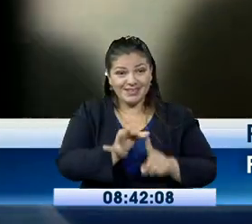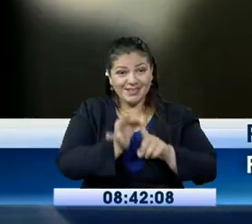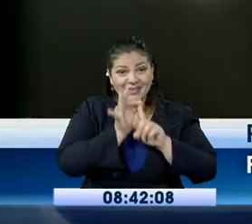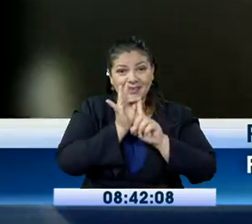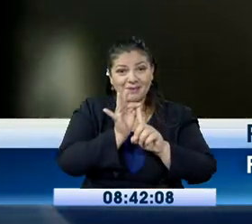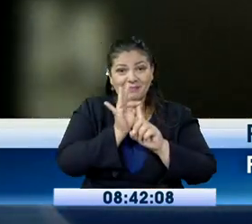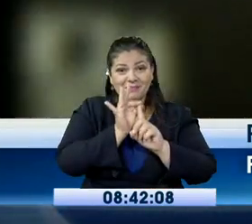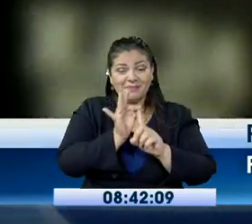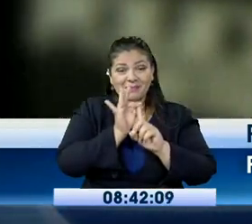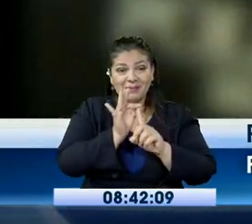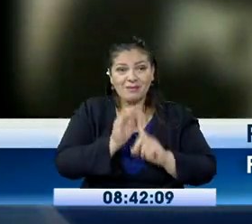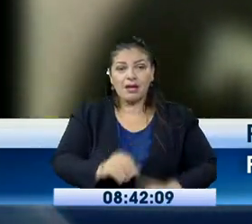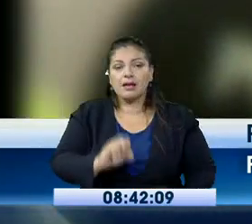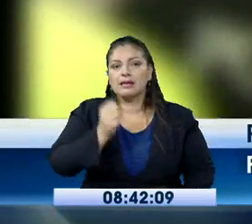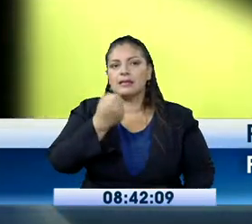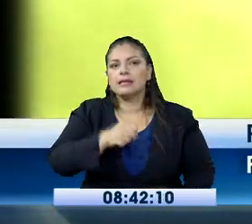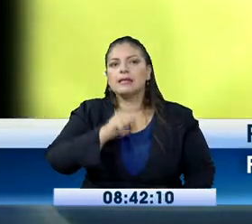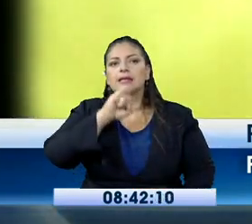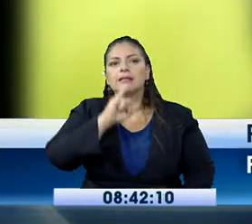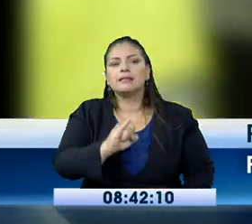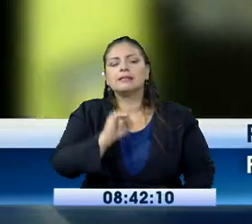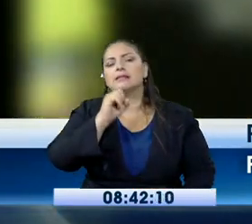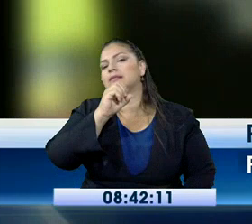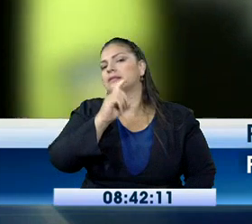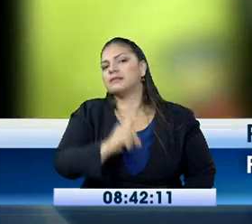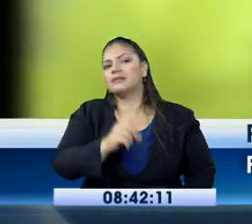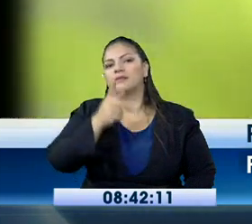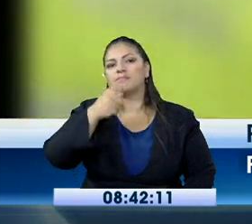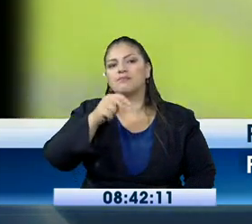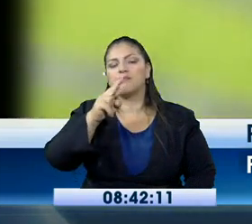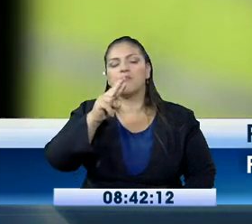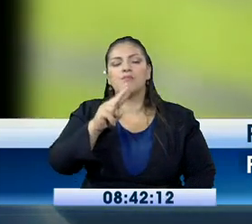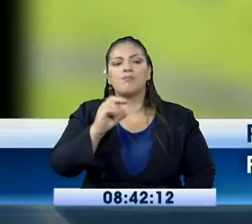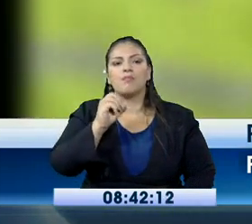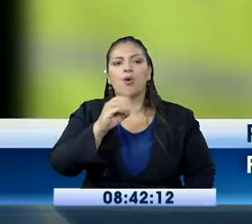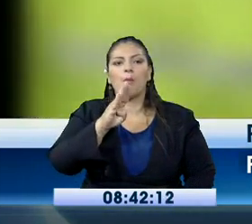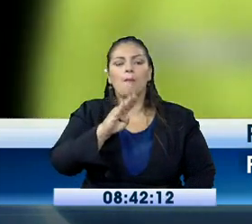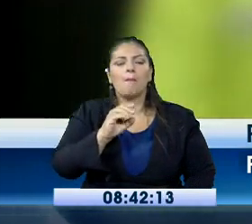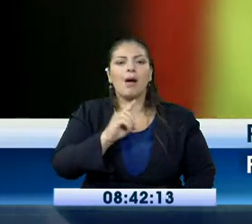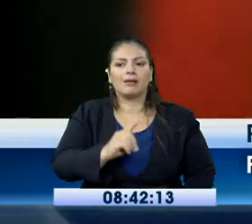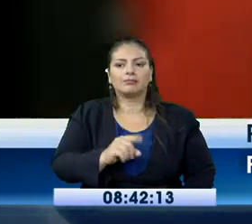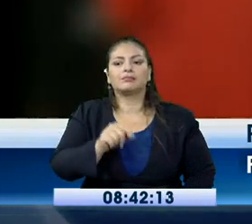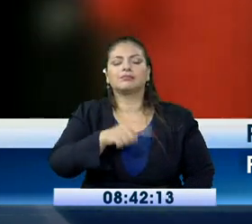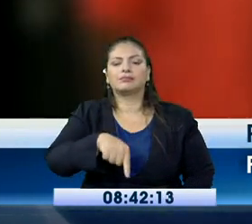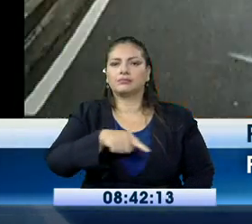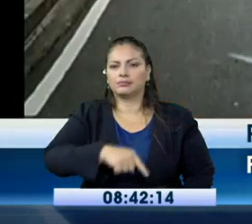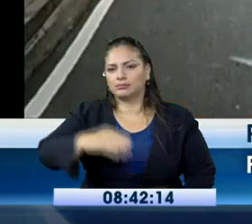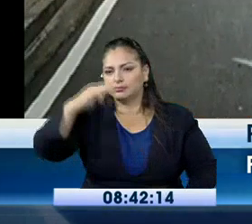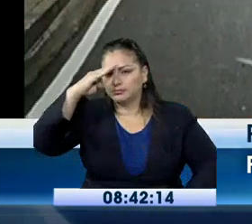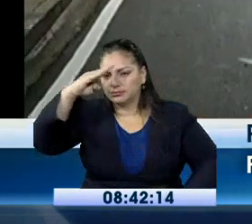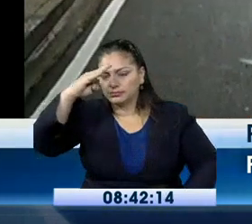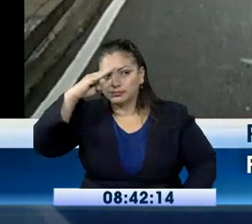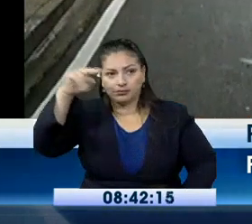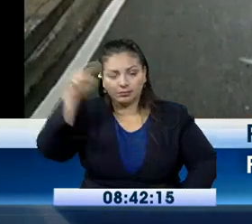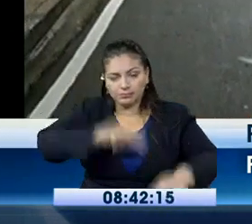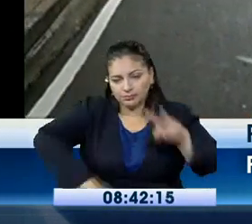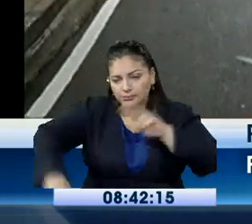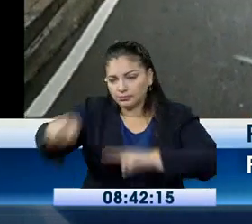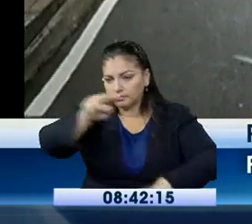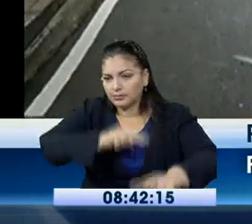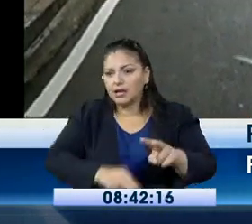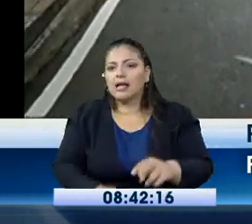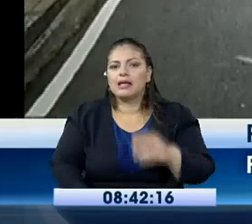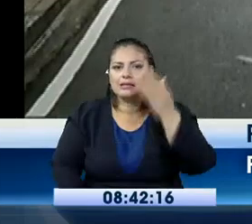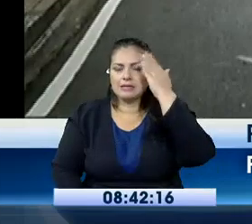se especializaban en atracar a los conductores que se quedaran atrapados en congestionamientos vehiculares o esperando el cambio de